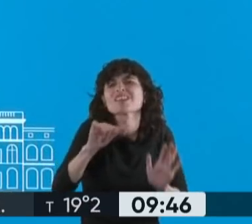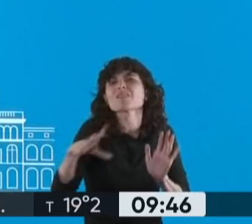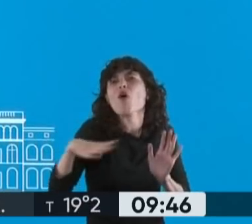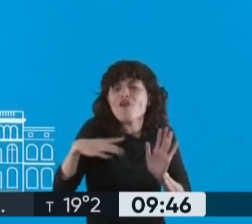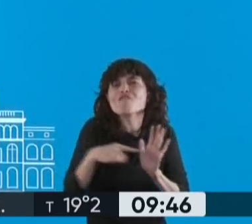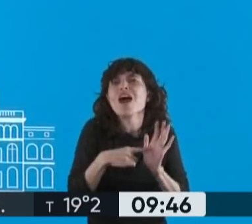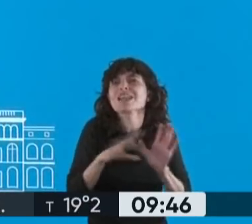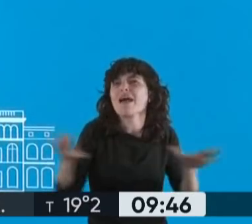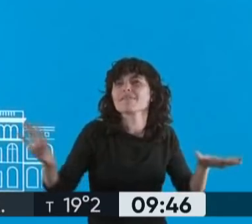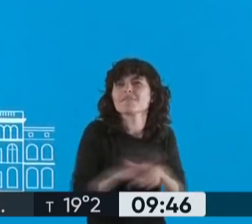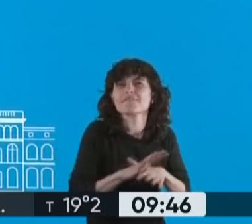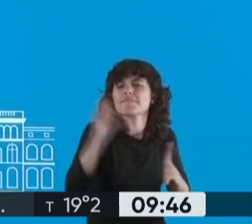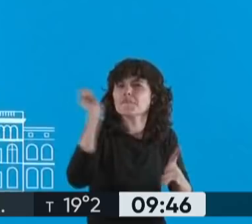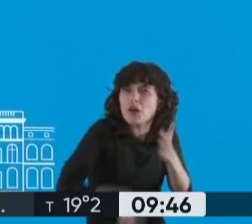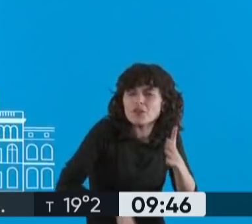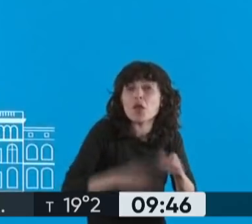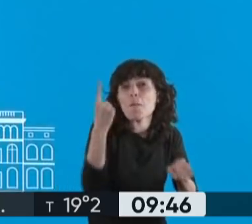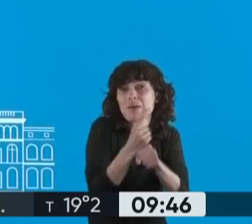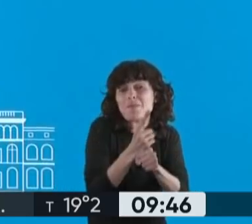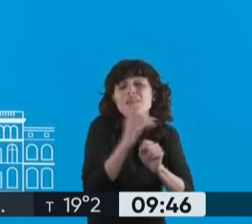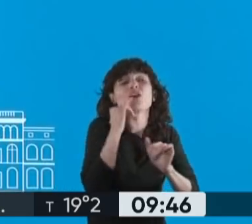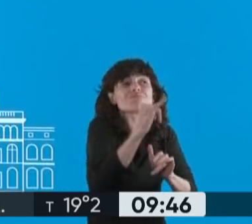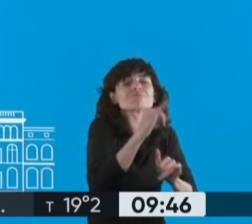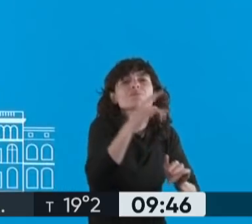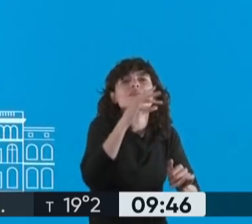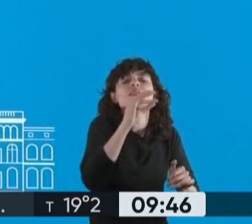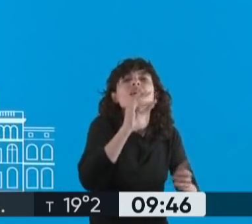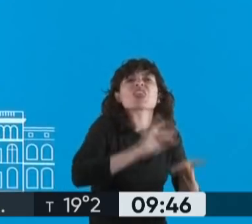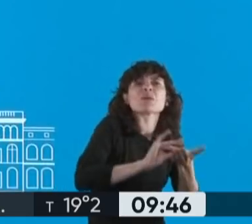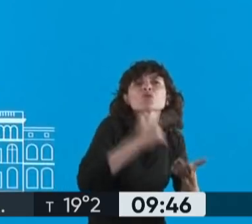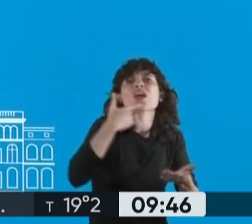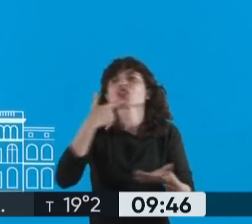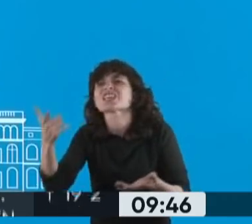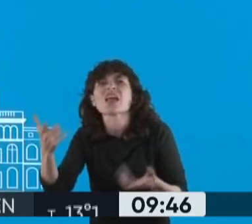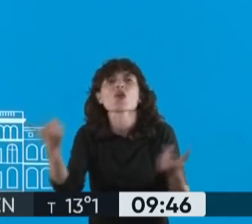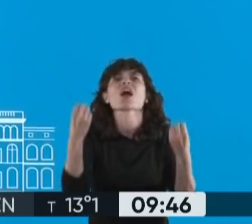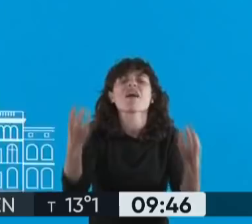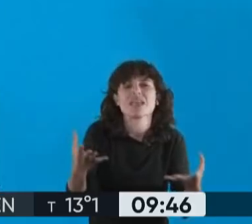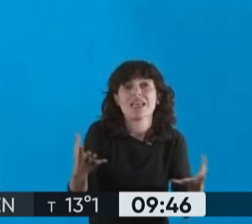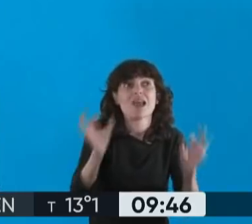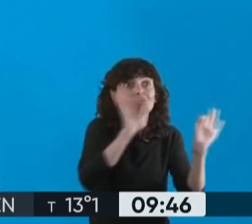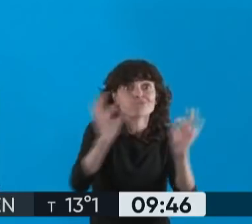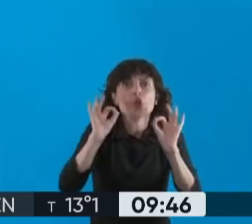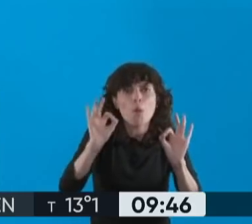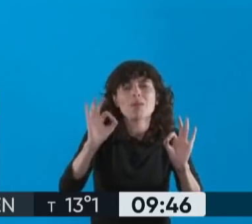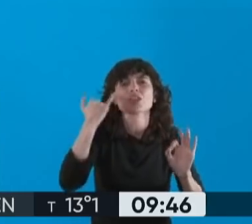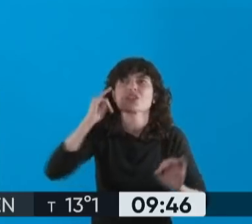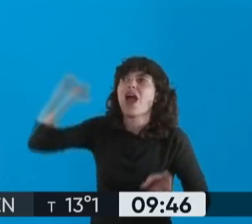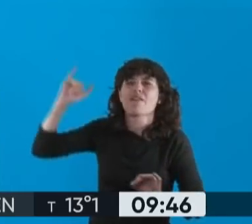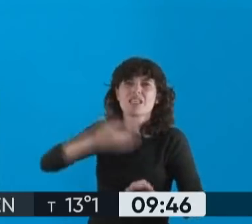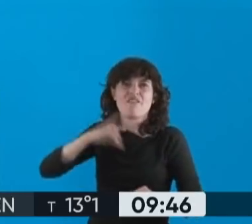través de la aprobación en el Congreso y de la aprobación del board, se haya completado ese circuito. Ahora sí no tengo a nadie